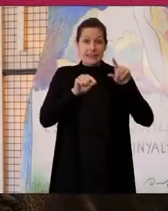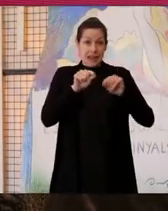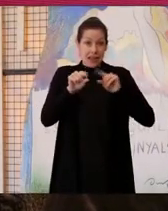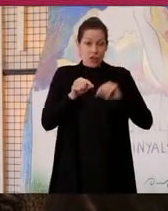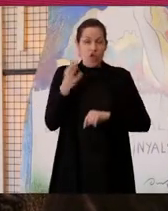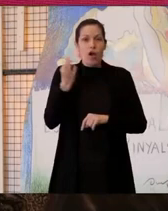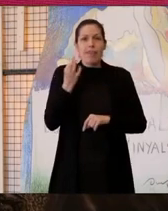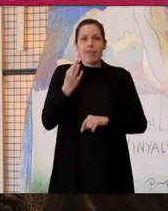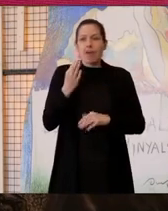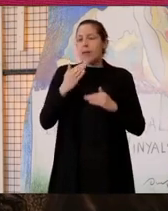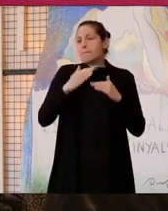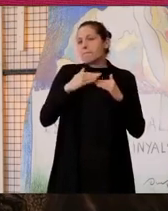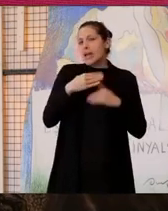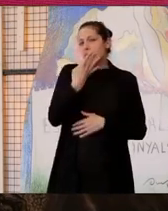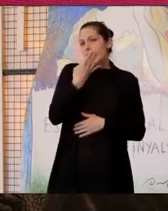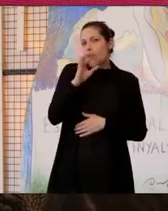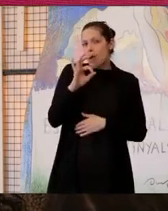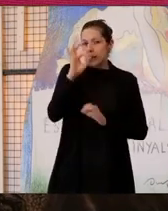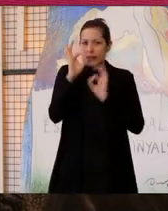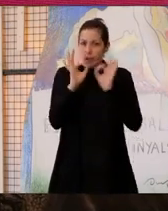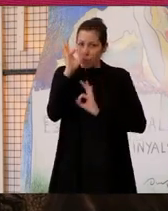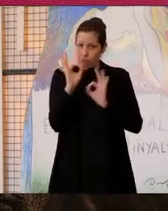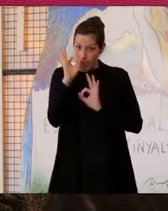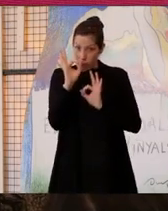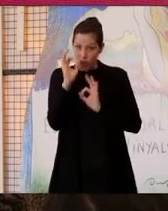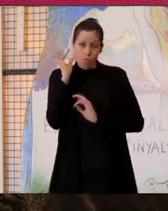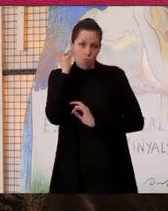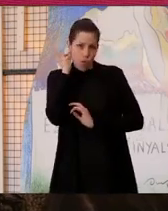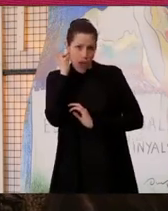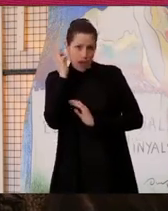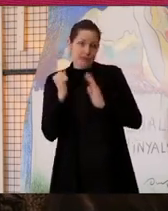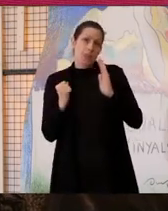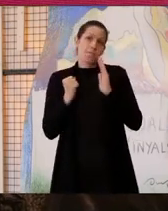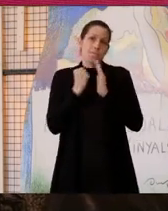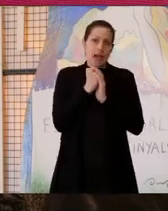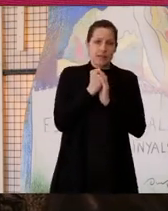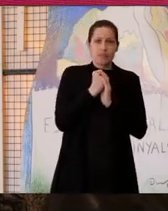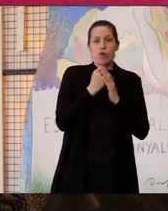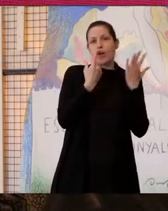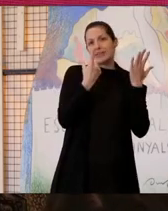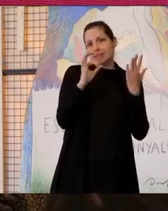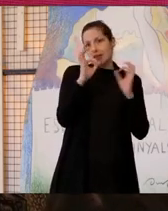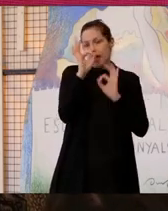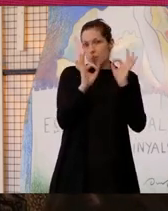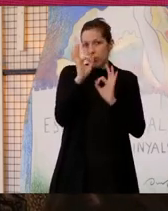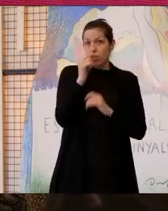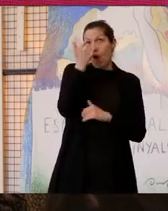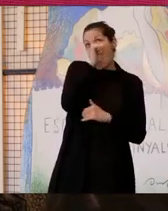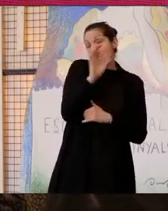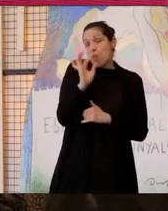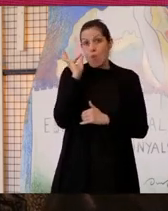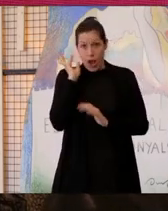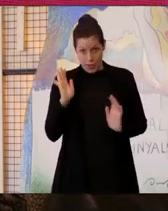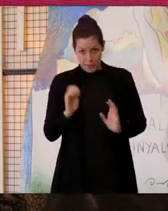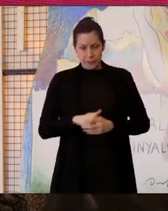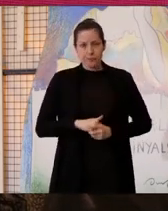de mujeres o un 60 máximo 60 de hombres o mujeres y luego también se propuso